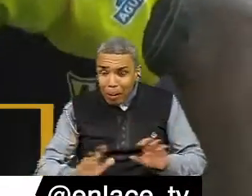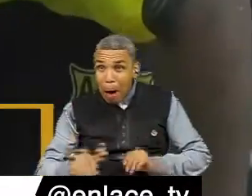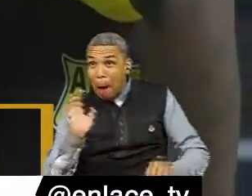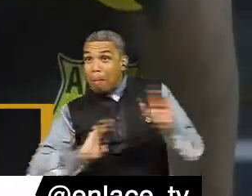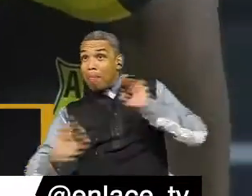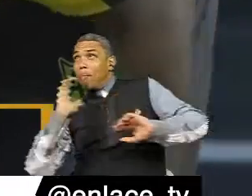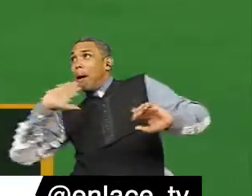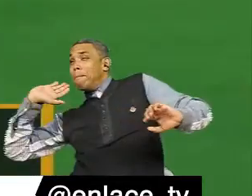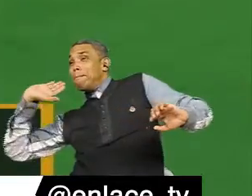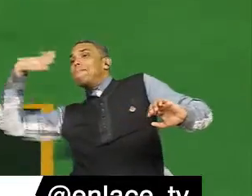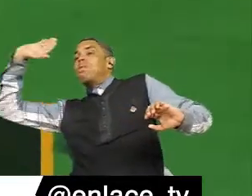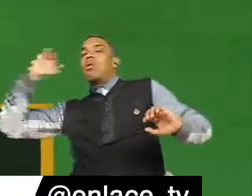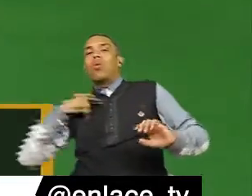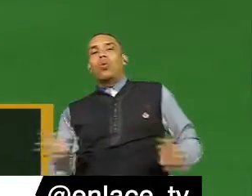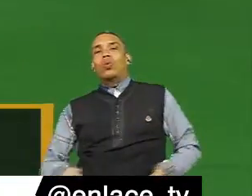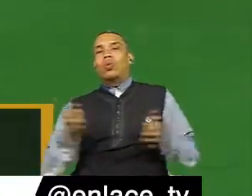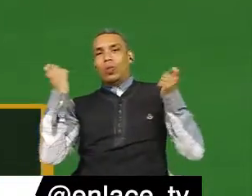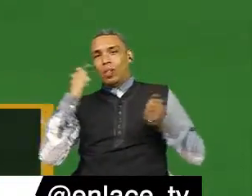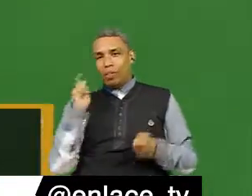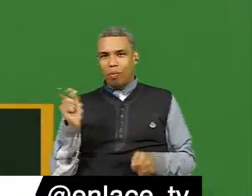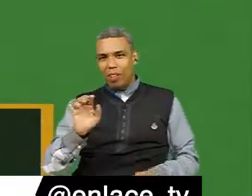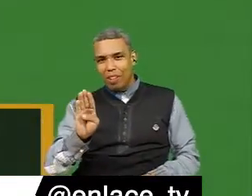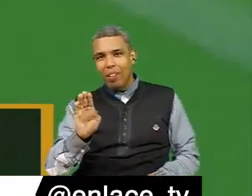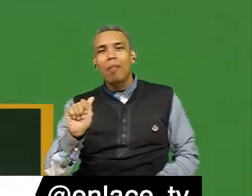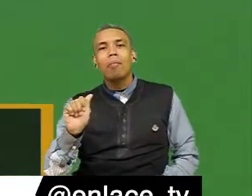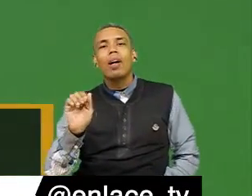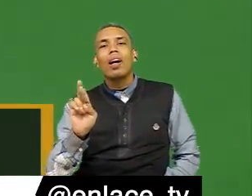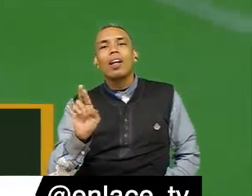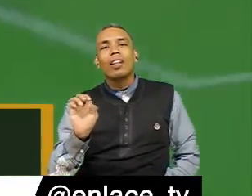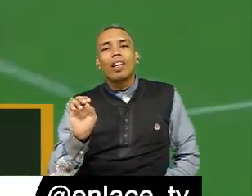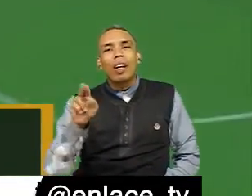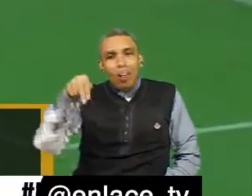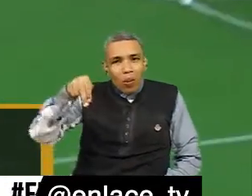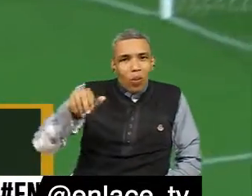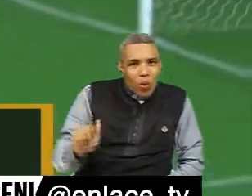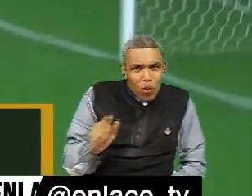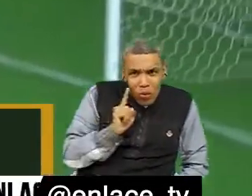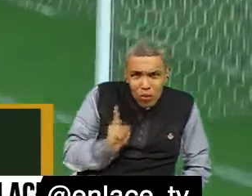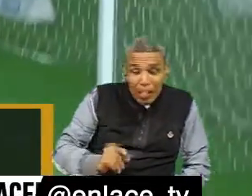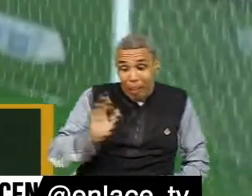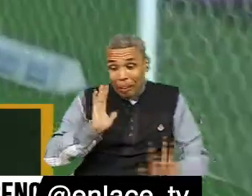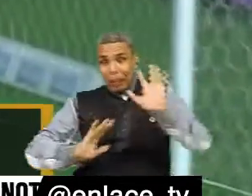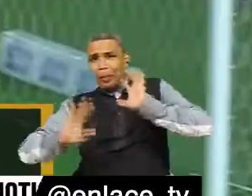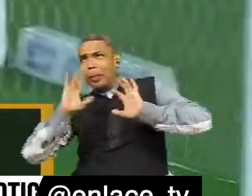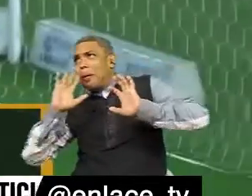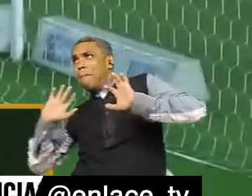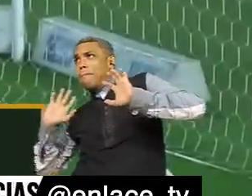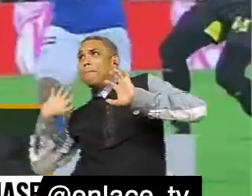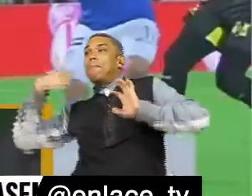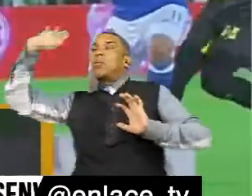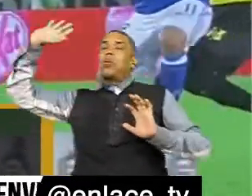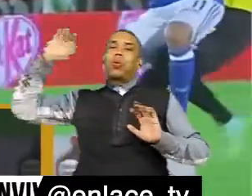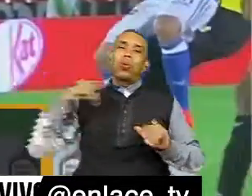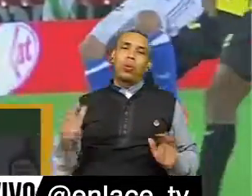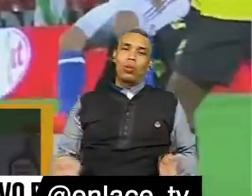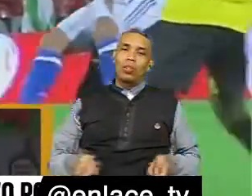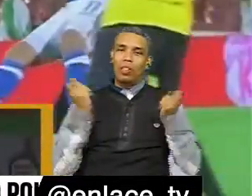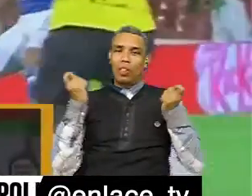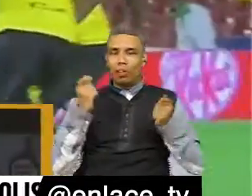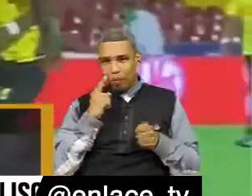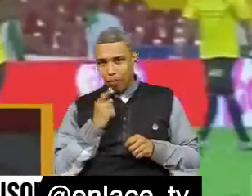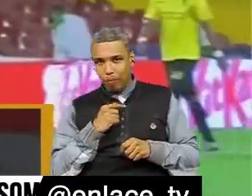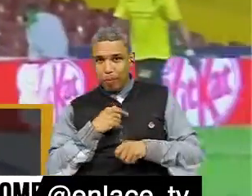pegó Nelson Alberto Barahona y Viconis retrocediendo para salvar. El